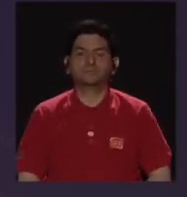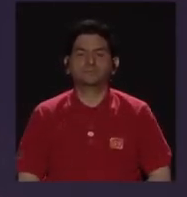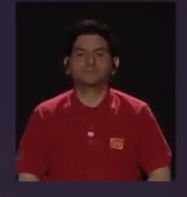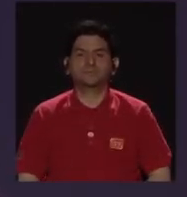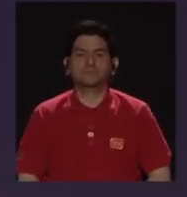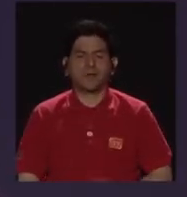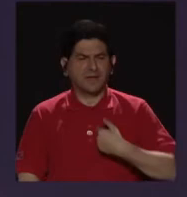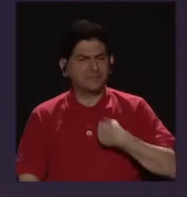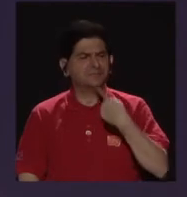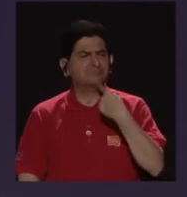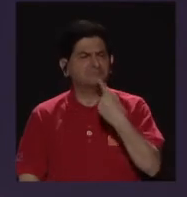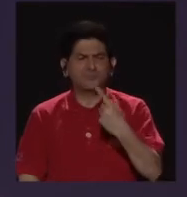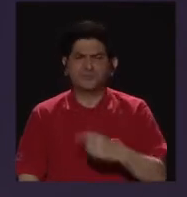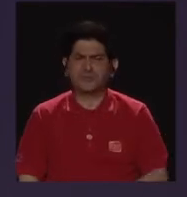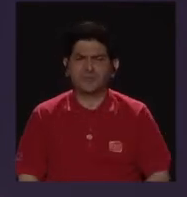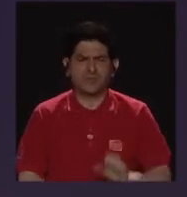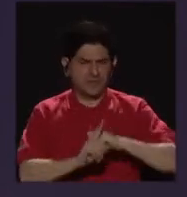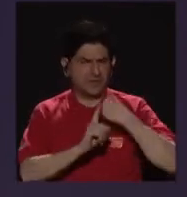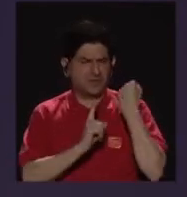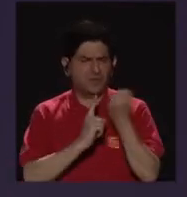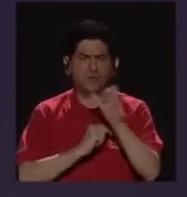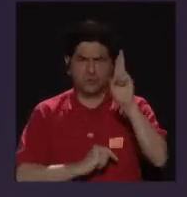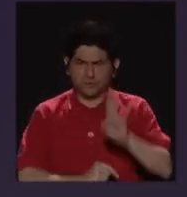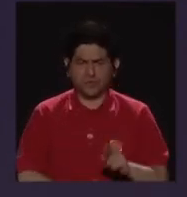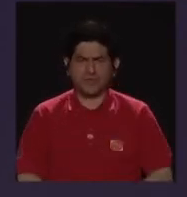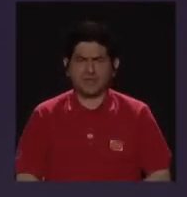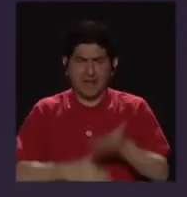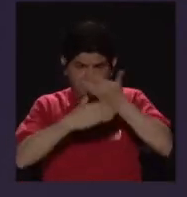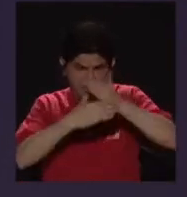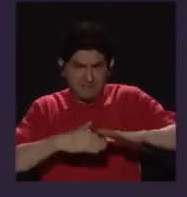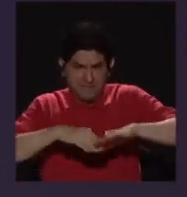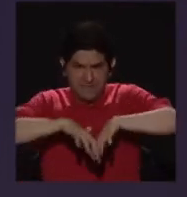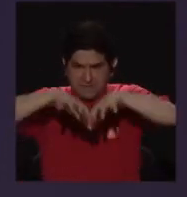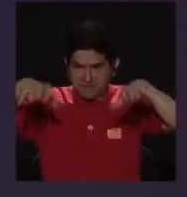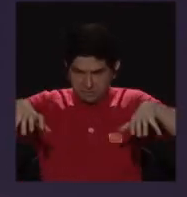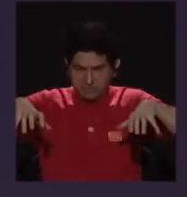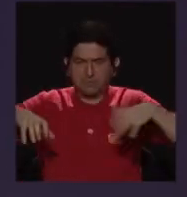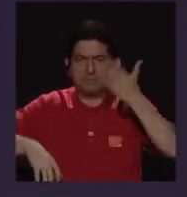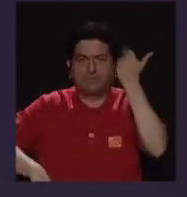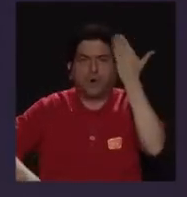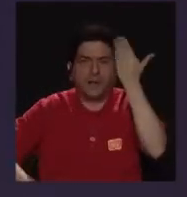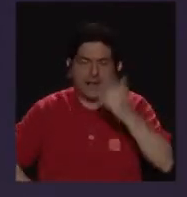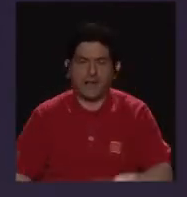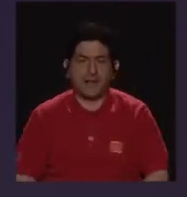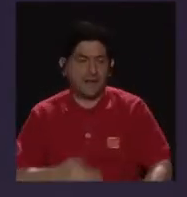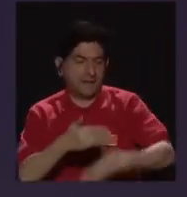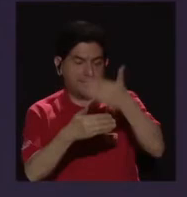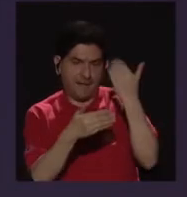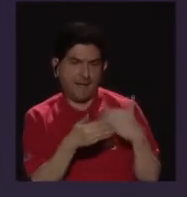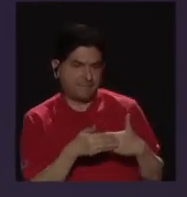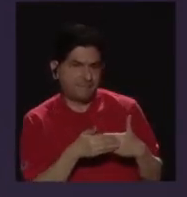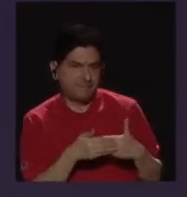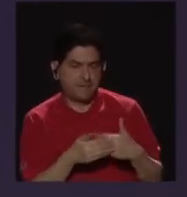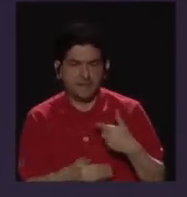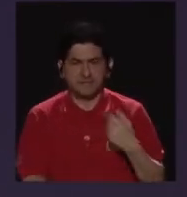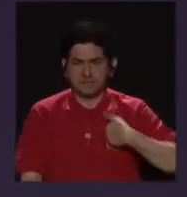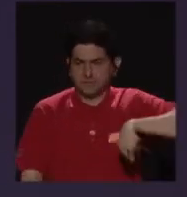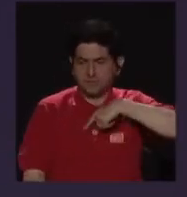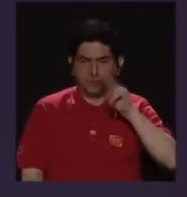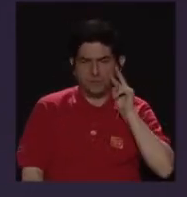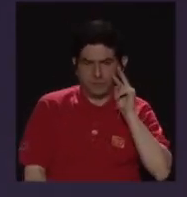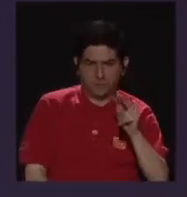y digo que la sociedad costarricense se ha polarizado porque anteriormente veíamos